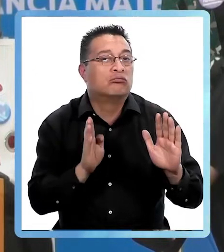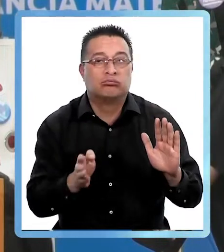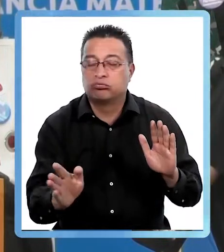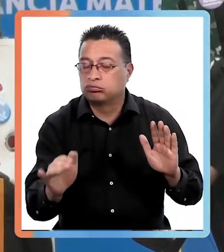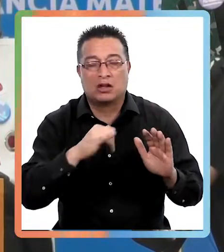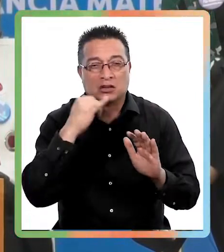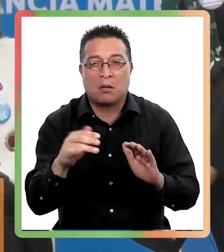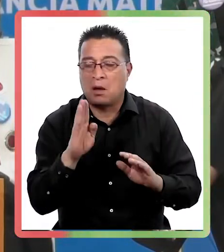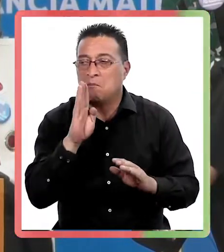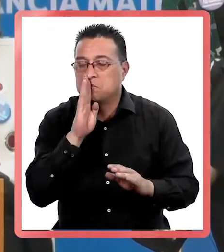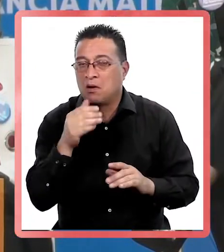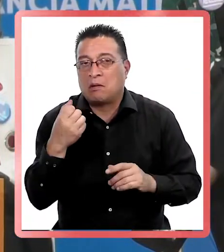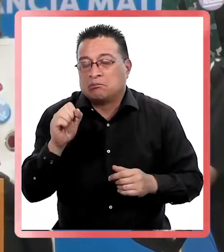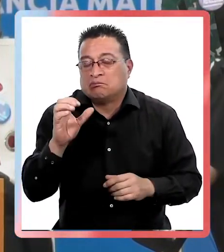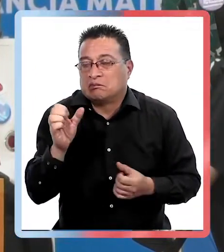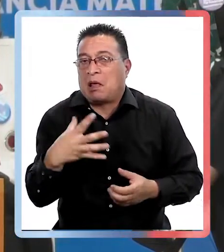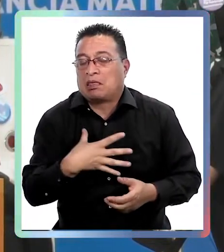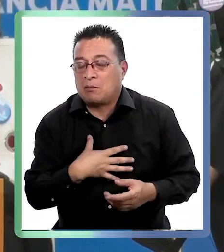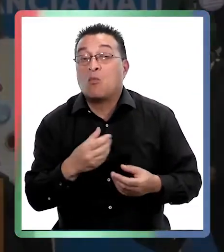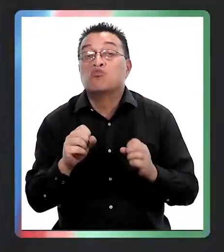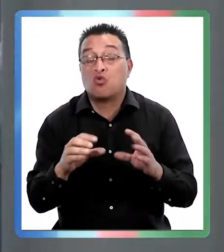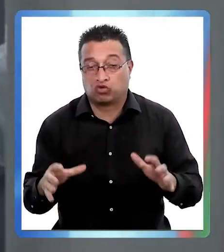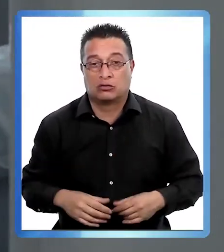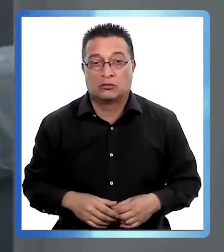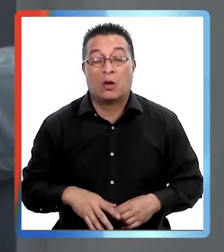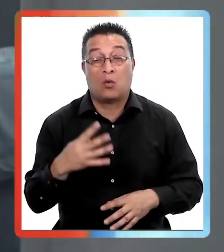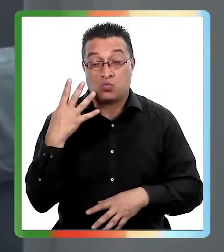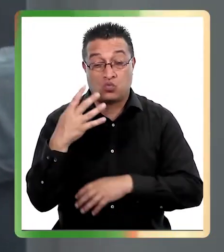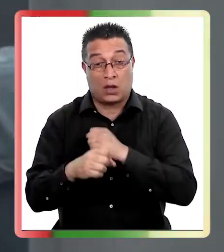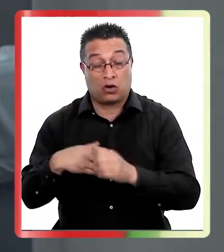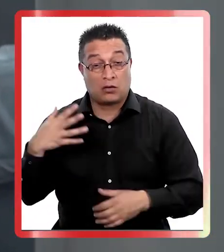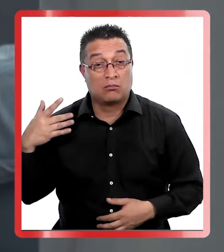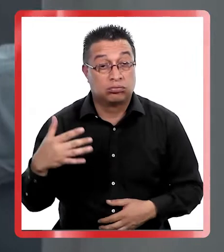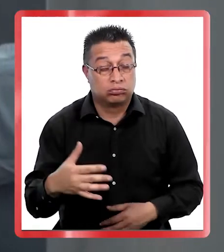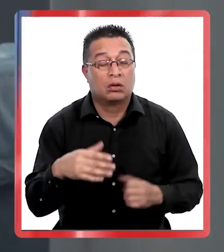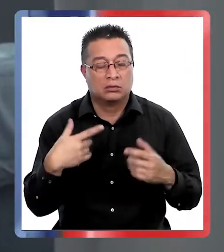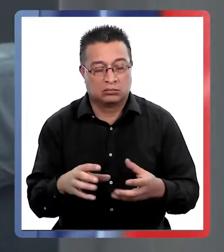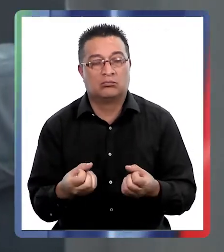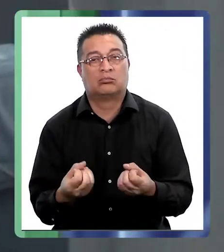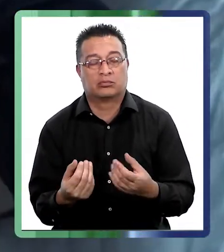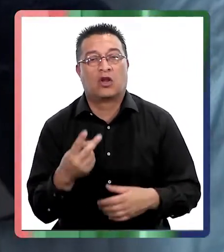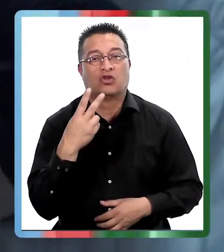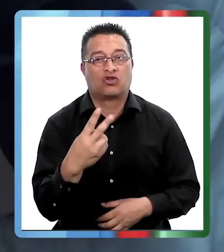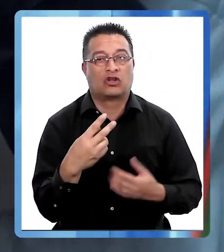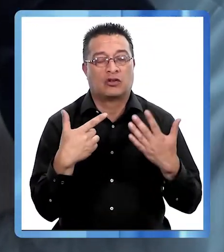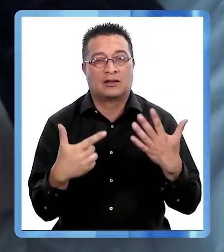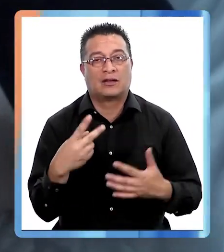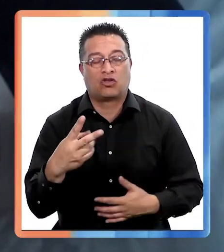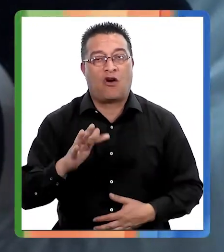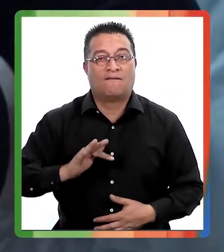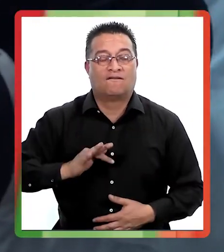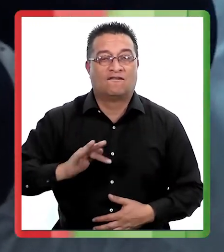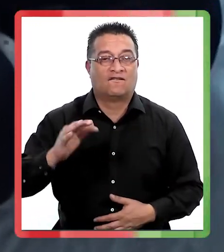persisten bajo un manto de silencio, ignorancia y temor. Durante los últimos 4 años se produjeron